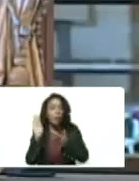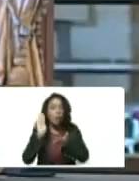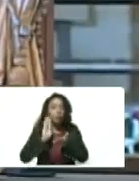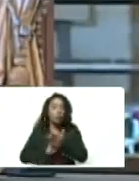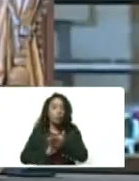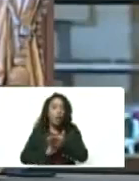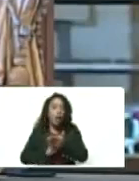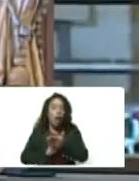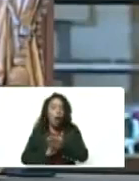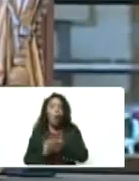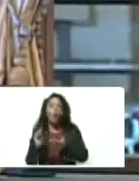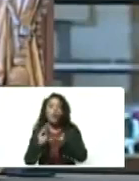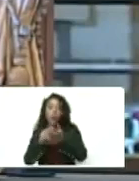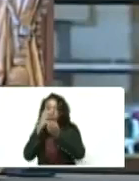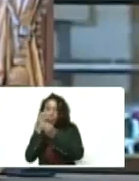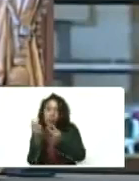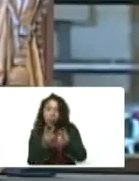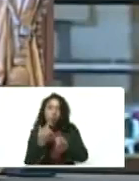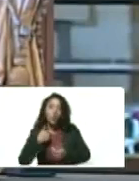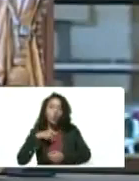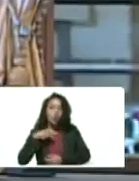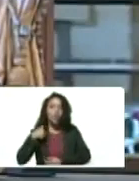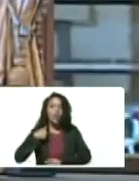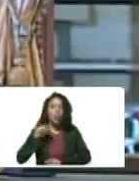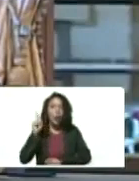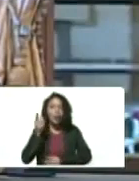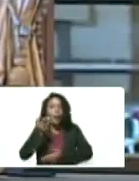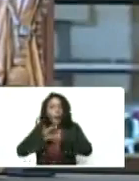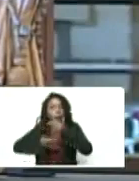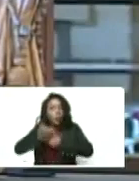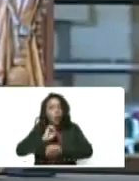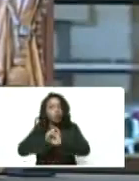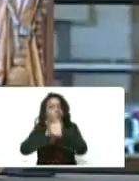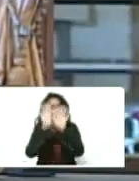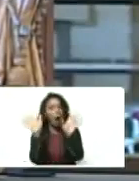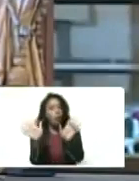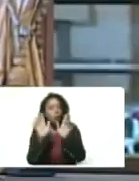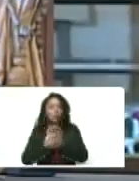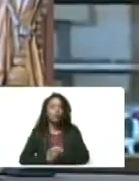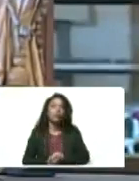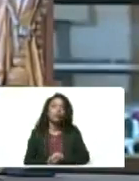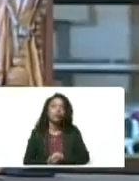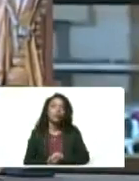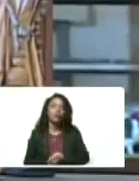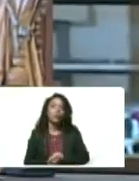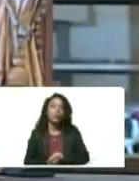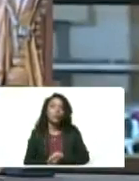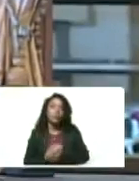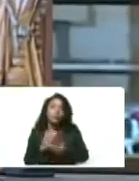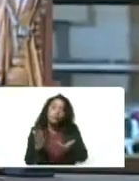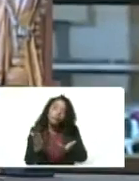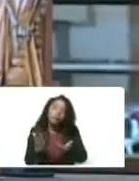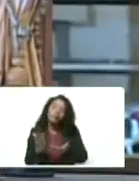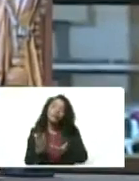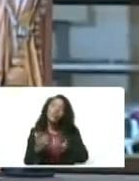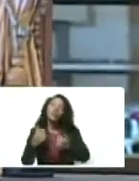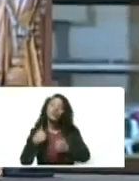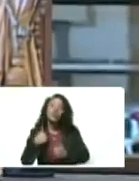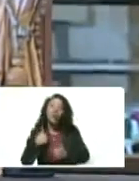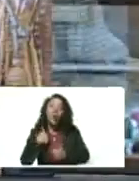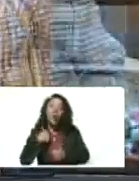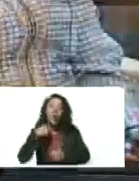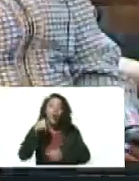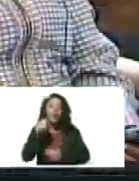multa invitarme y hemos tenido este intercambio franco y me atrevo a decir que